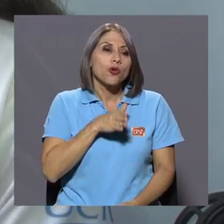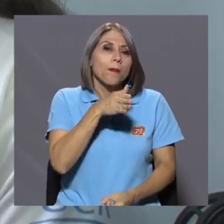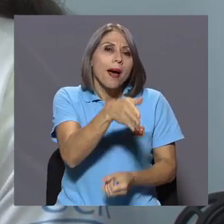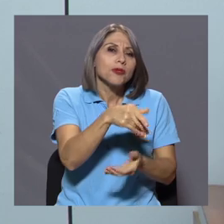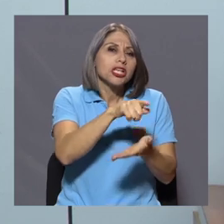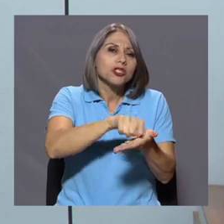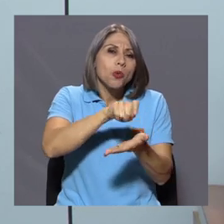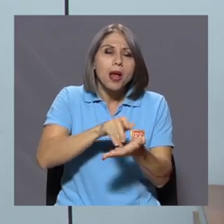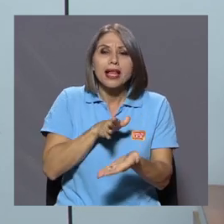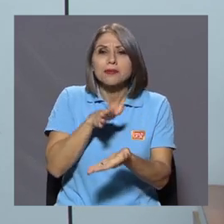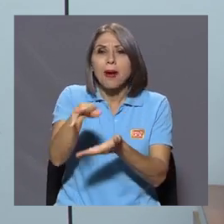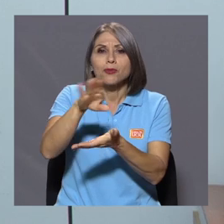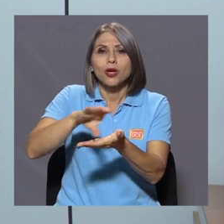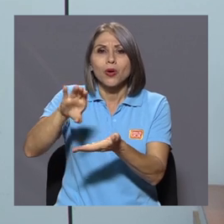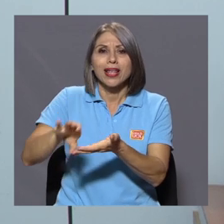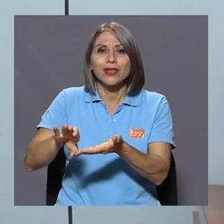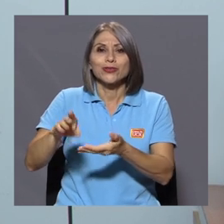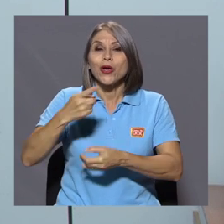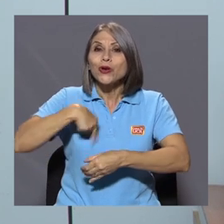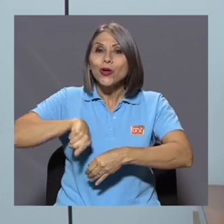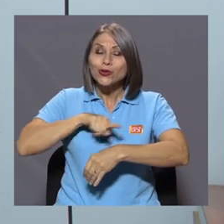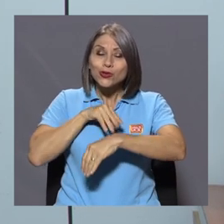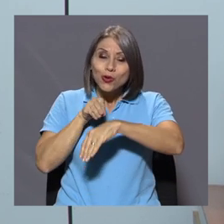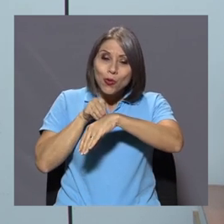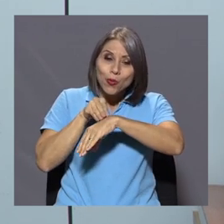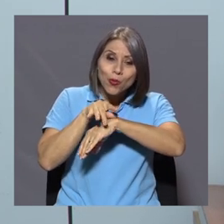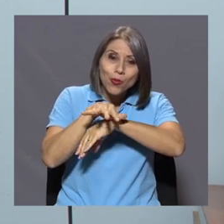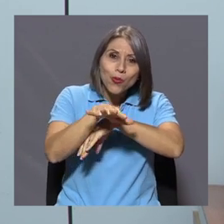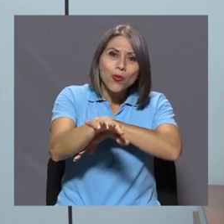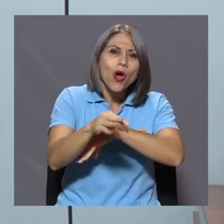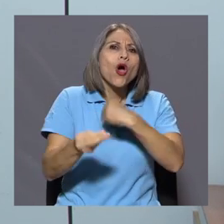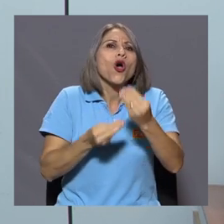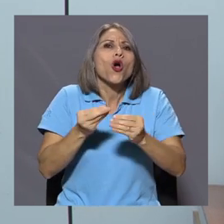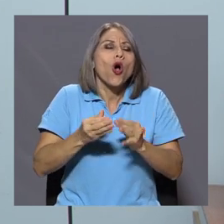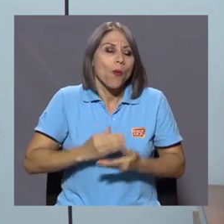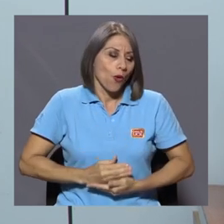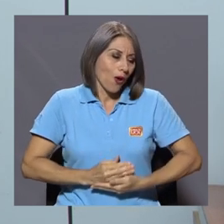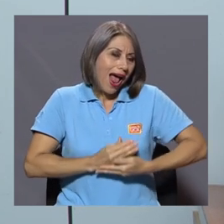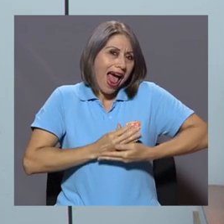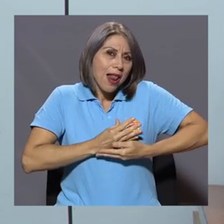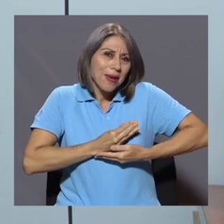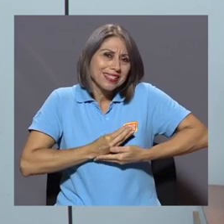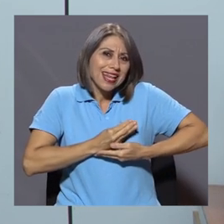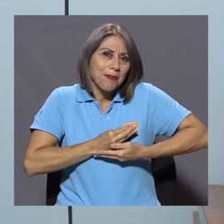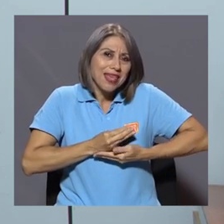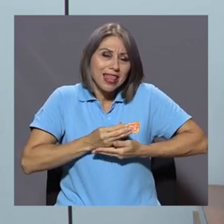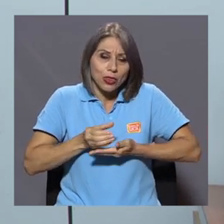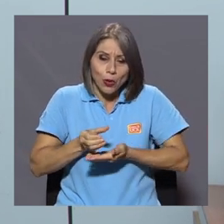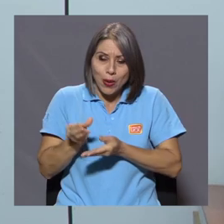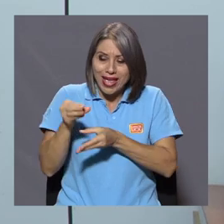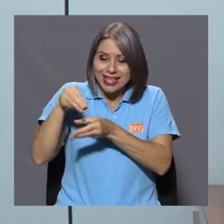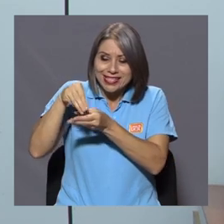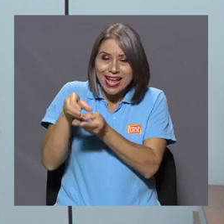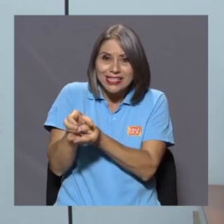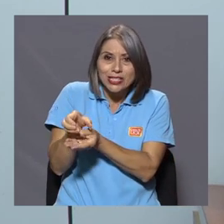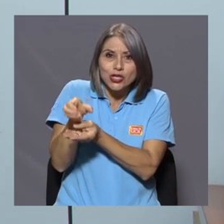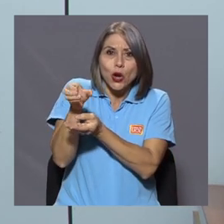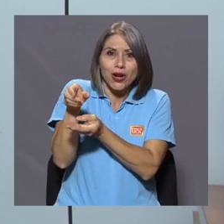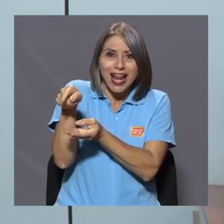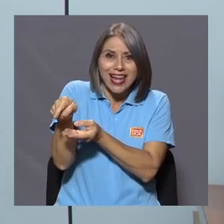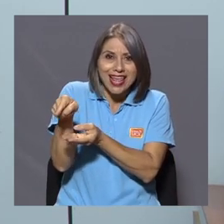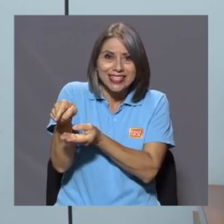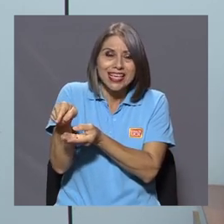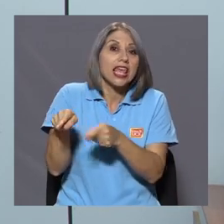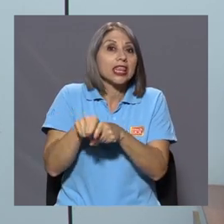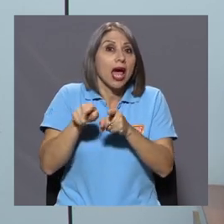escuelas, colegios. Orientamos todo el proceso de almacenamiento, de extracción y conservación de la leche materna, así como las posiciones, ¿verdad?, para colocar